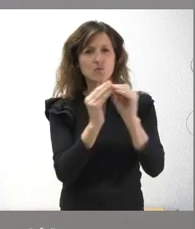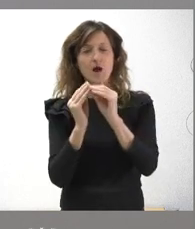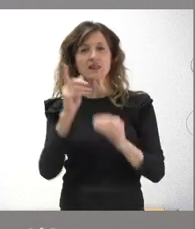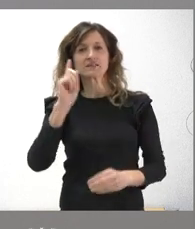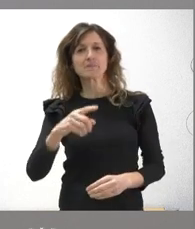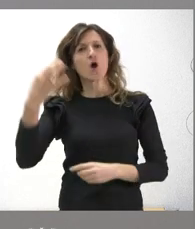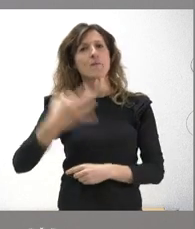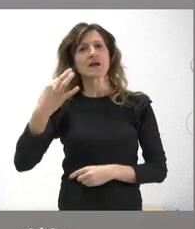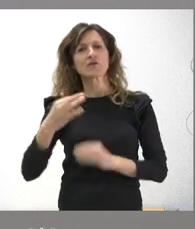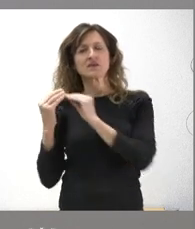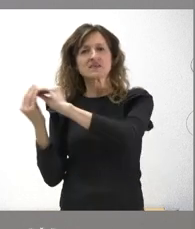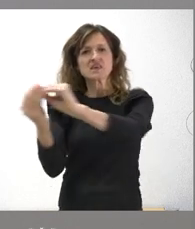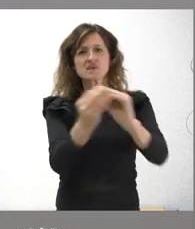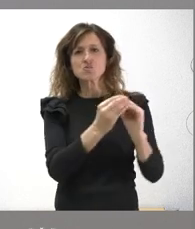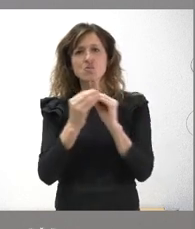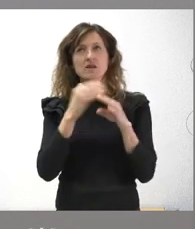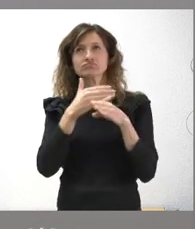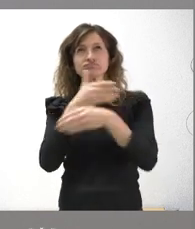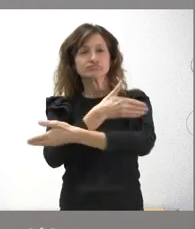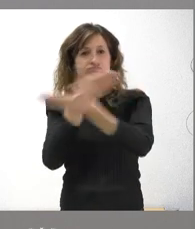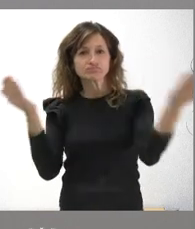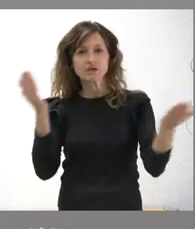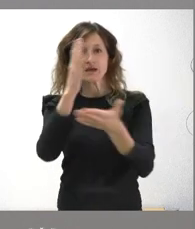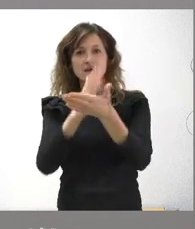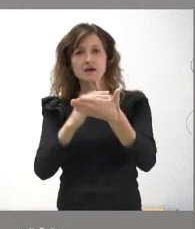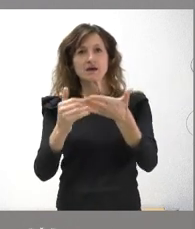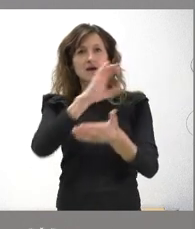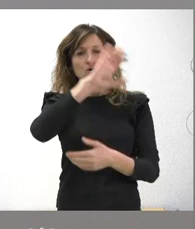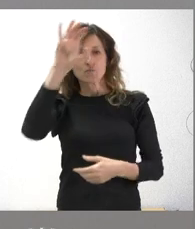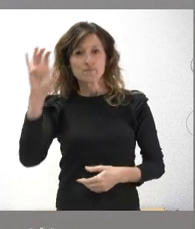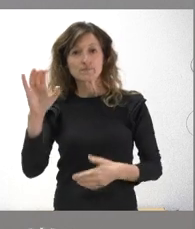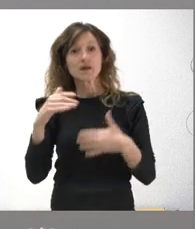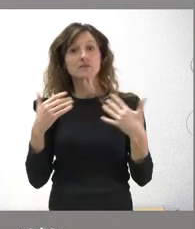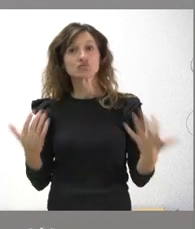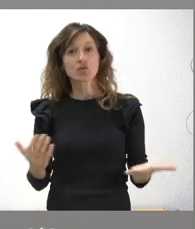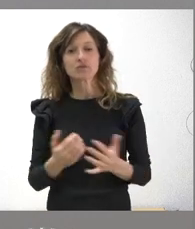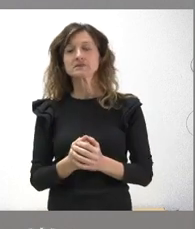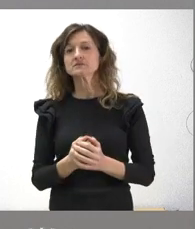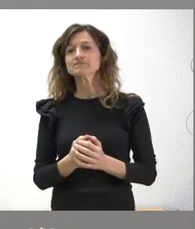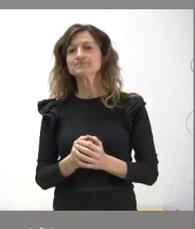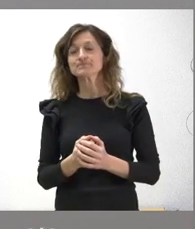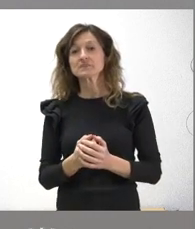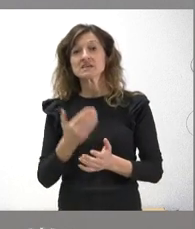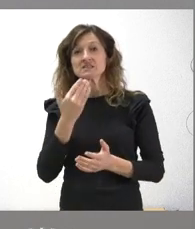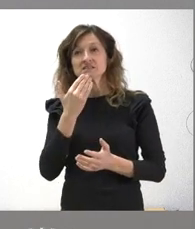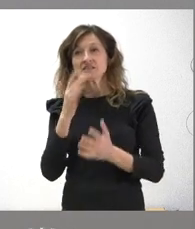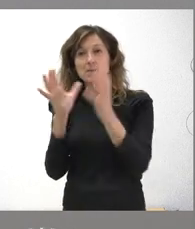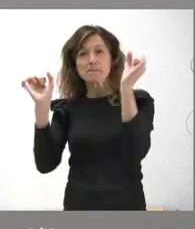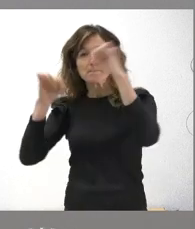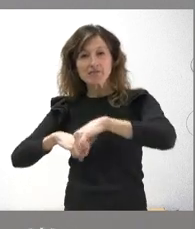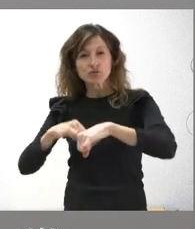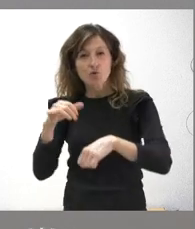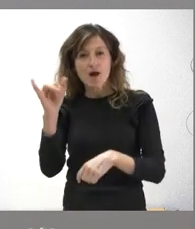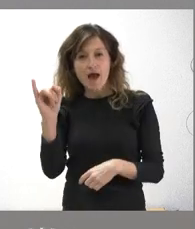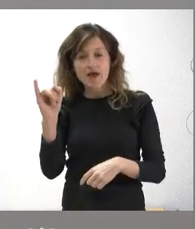obligaciones que el resto de comunidades autónomas y por tanto no admitimos que haya pactos